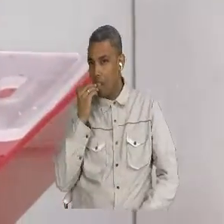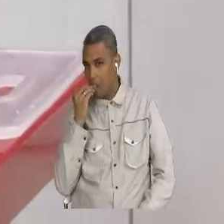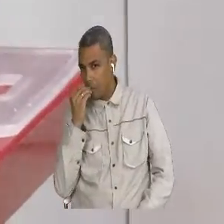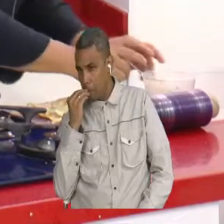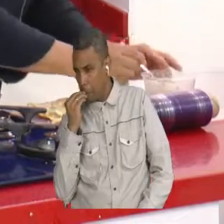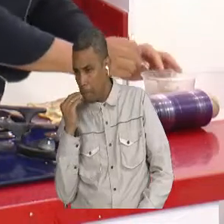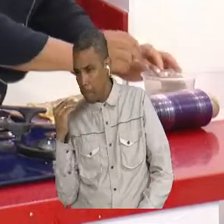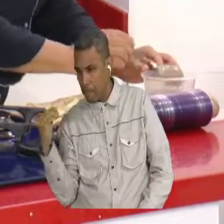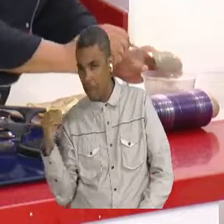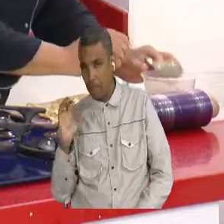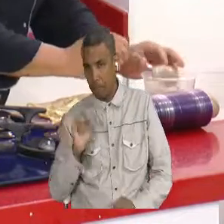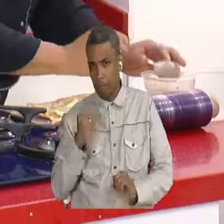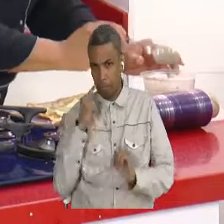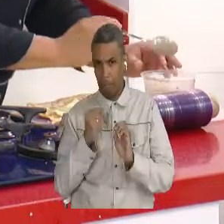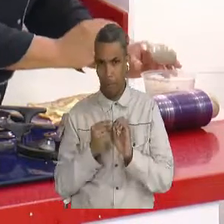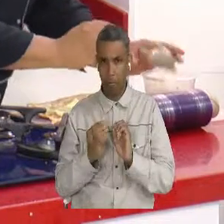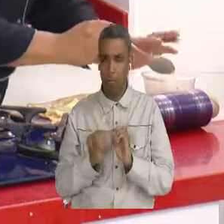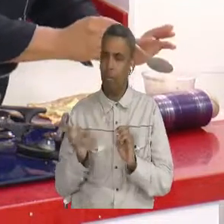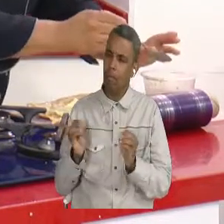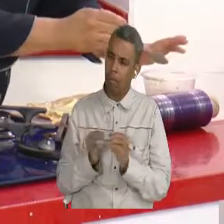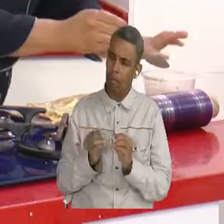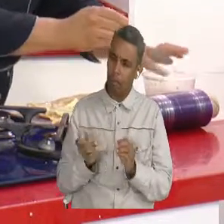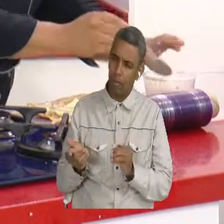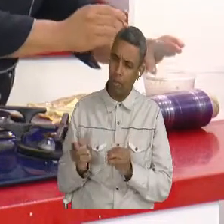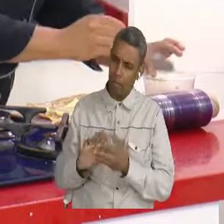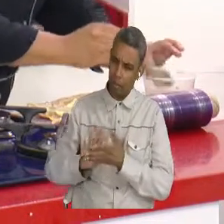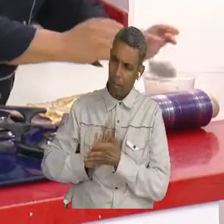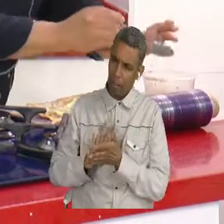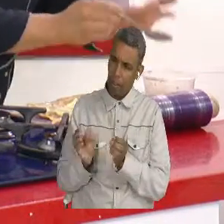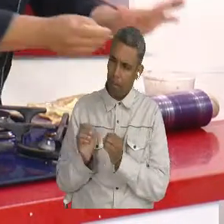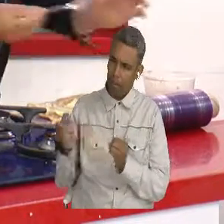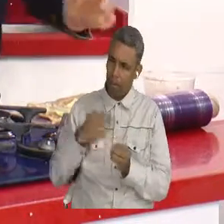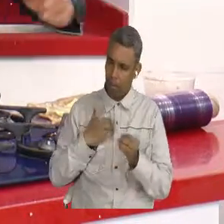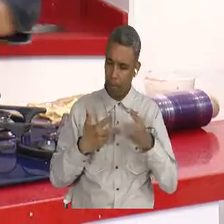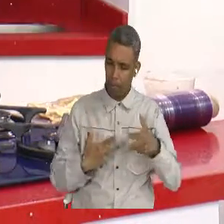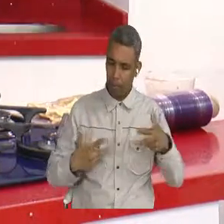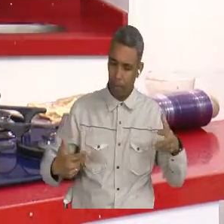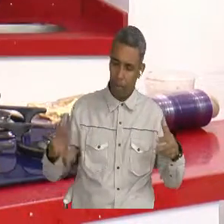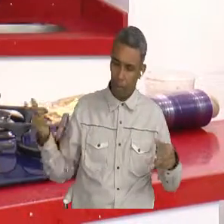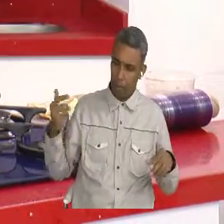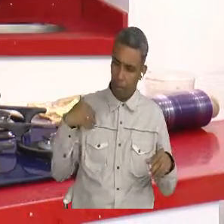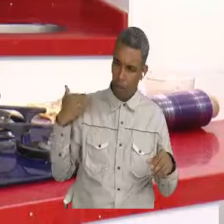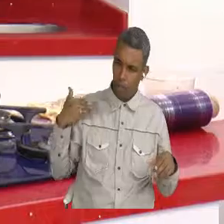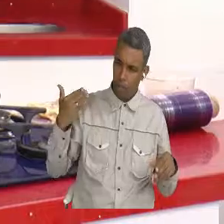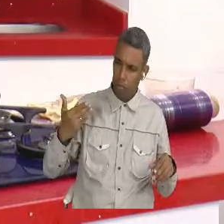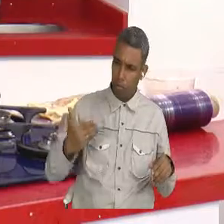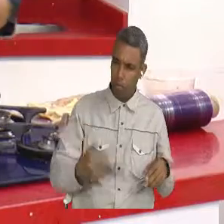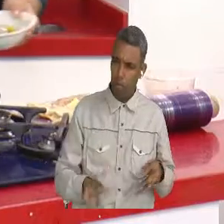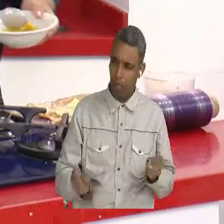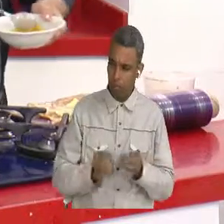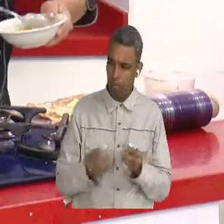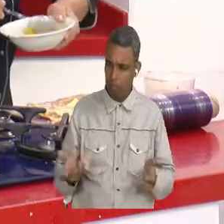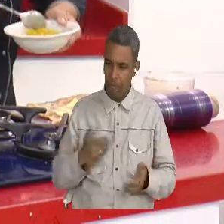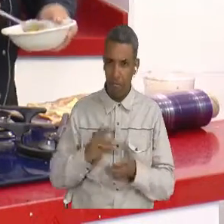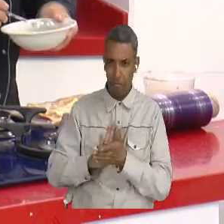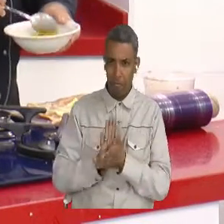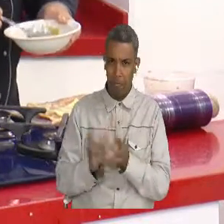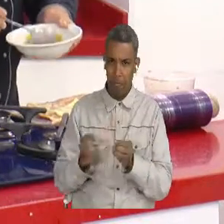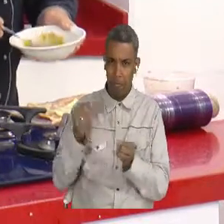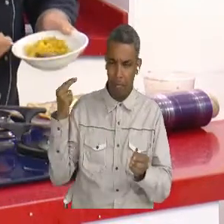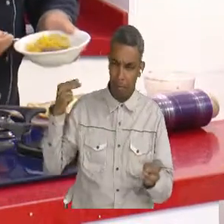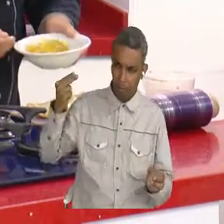contando claro. Qué más, porque es una trayectoria larga la que tiene usted como cantante,